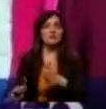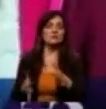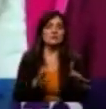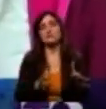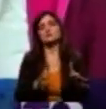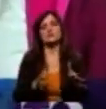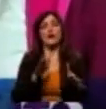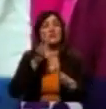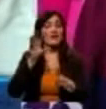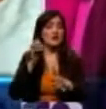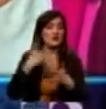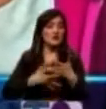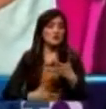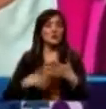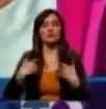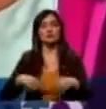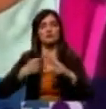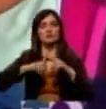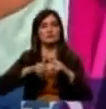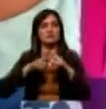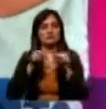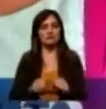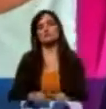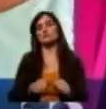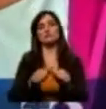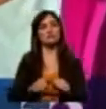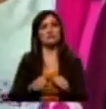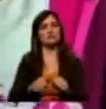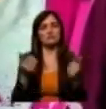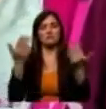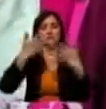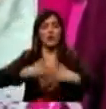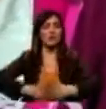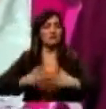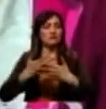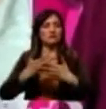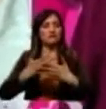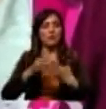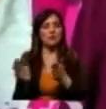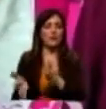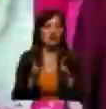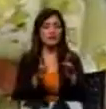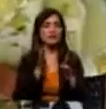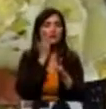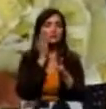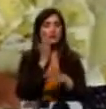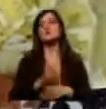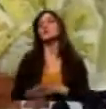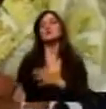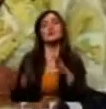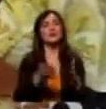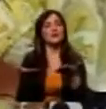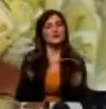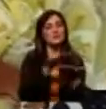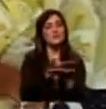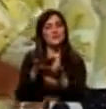recién estamos comenzando el ciclo, así es que esperamos quedarnos aquí hasta que se termine el ciclo de la radioterapia. El bazar navideño